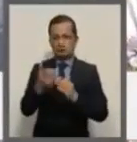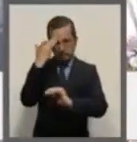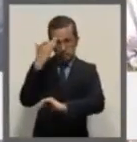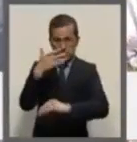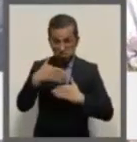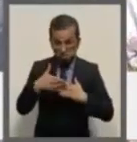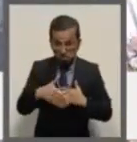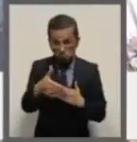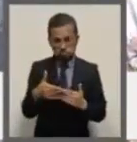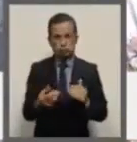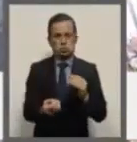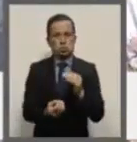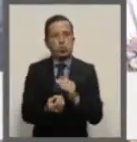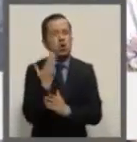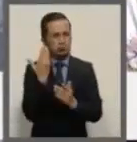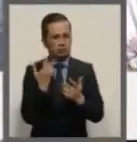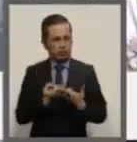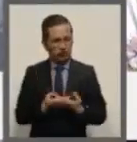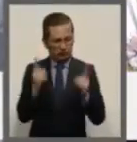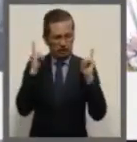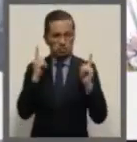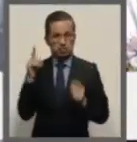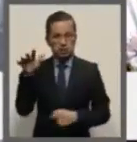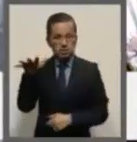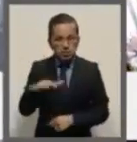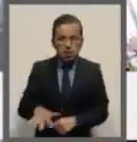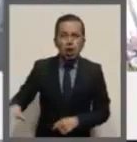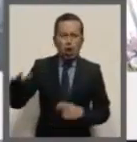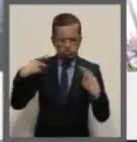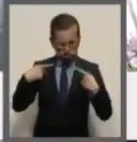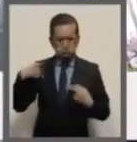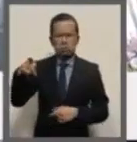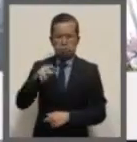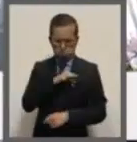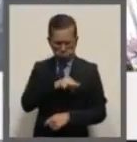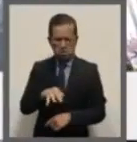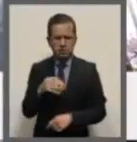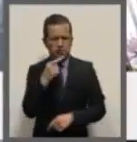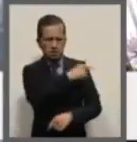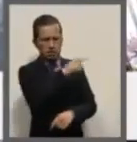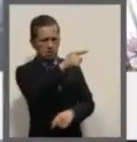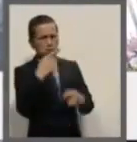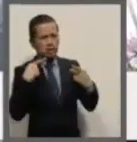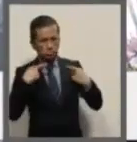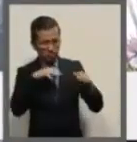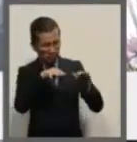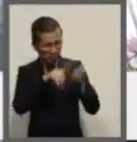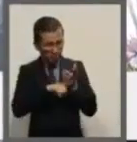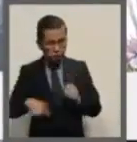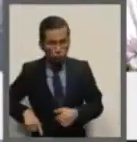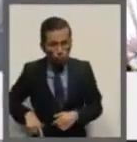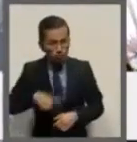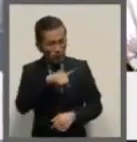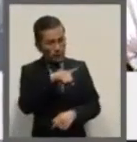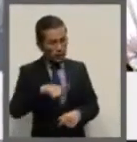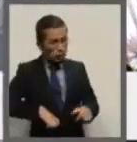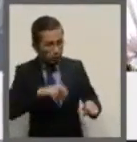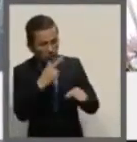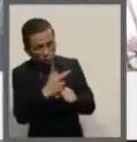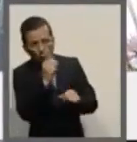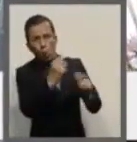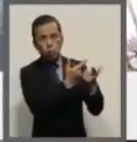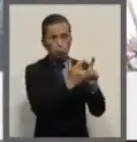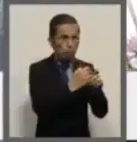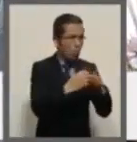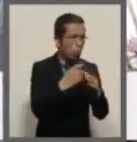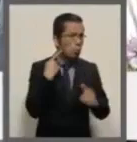la ciudadanía ahora reproche en las urnas a los servidores públicos o partidos políticos que no cumplen con las